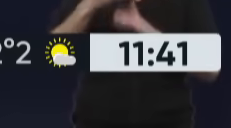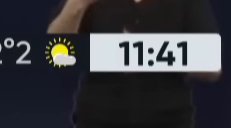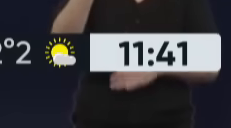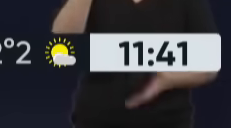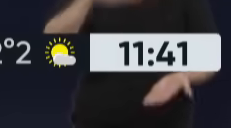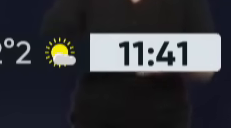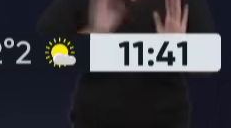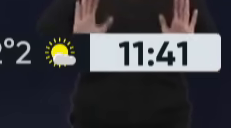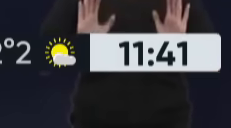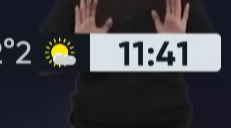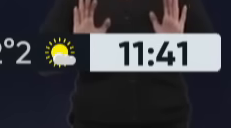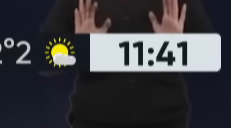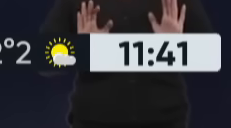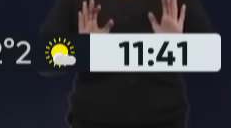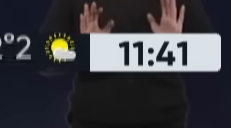todo lo que